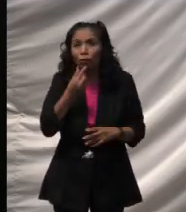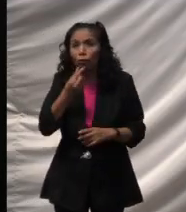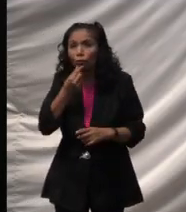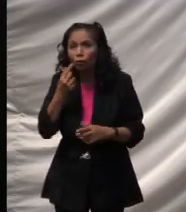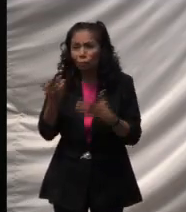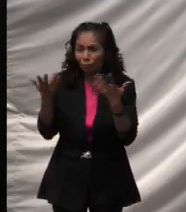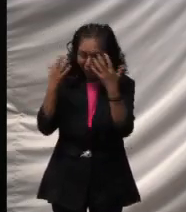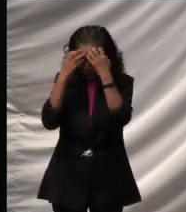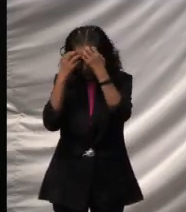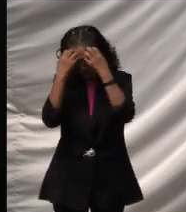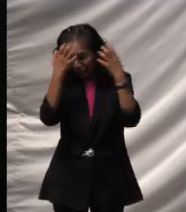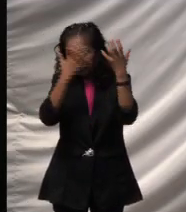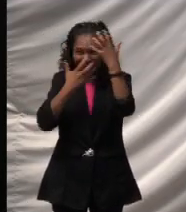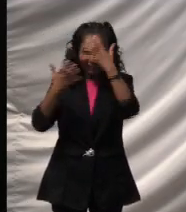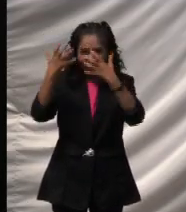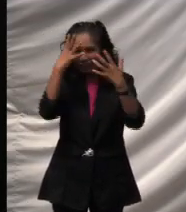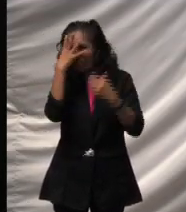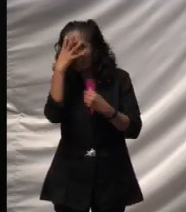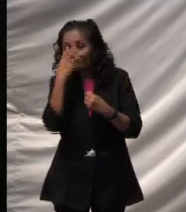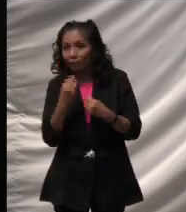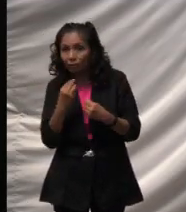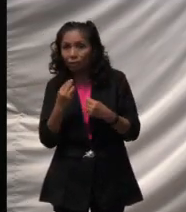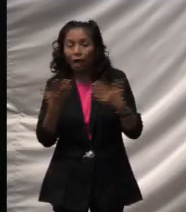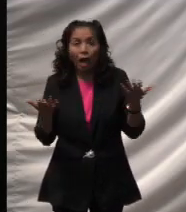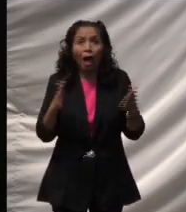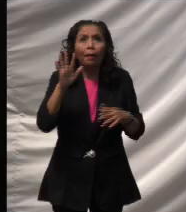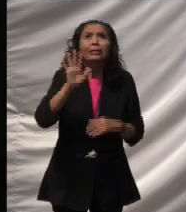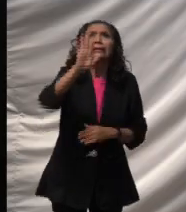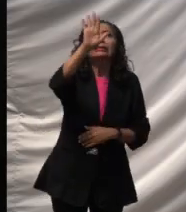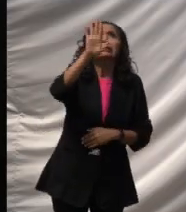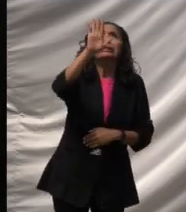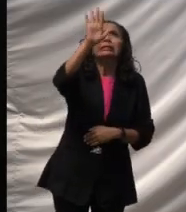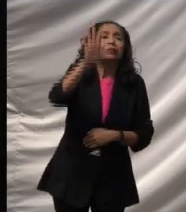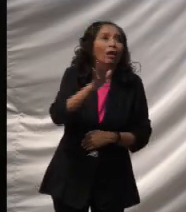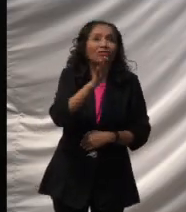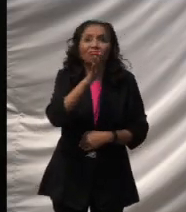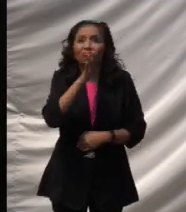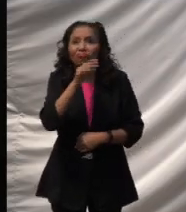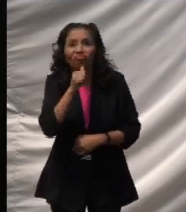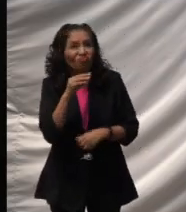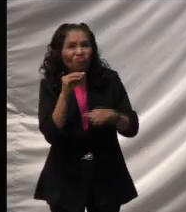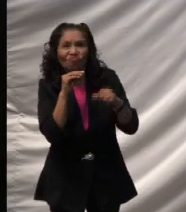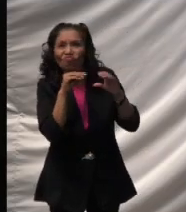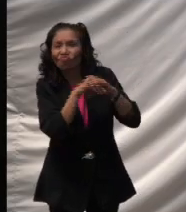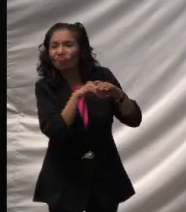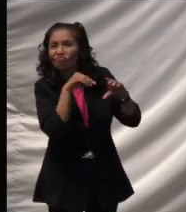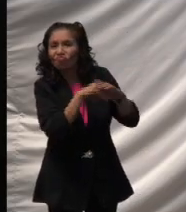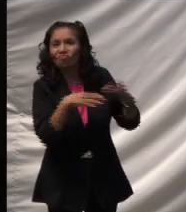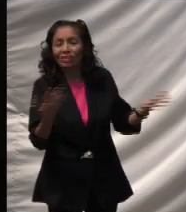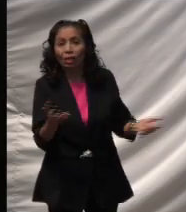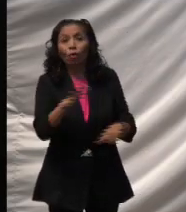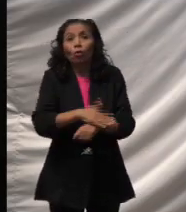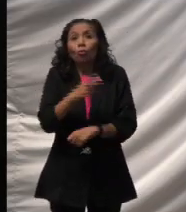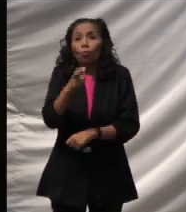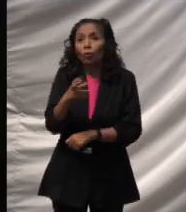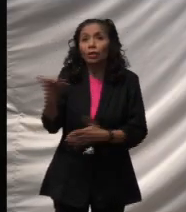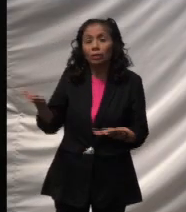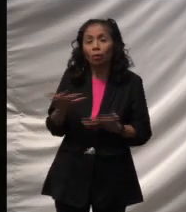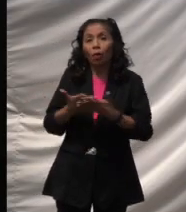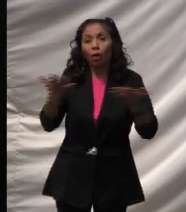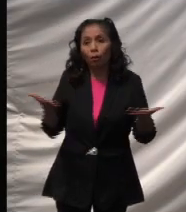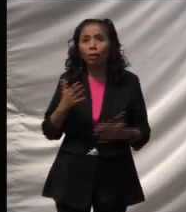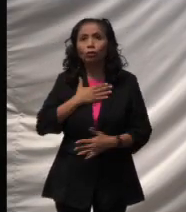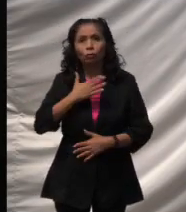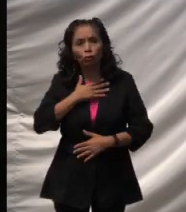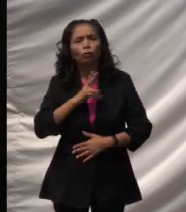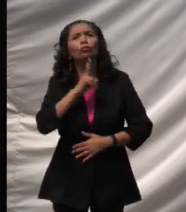Muchos somos los que tratamos de defender y no nos hacen caso, pero por eso vine el día de hoy. A defender y alzar la voz por todas esas